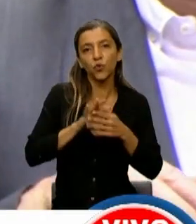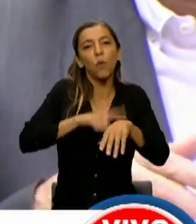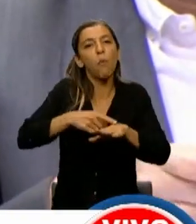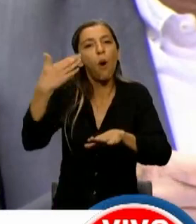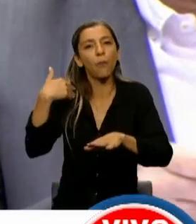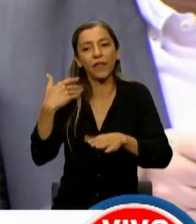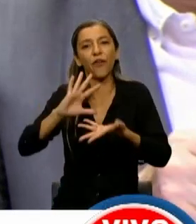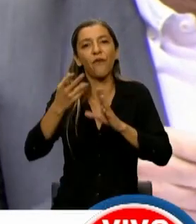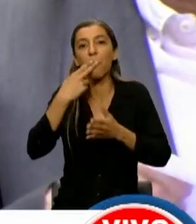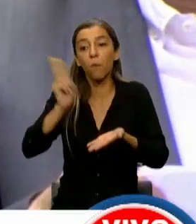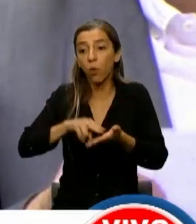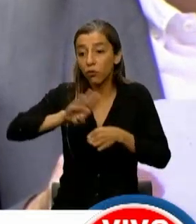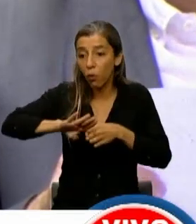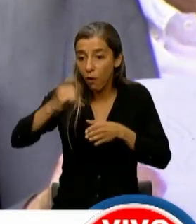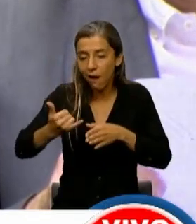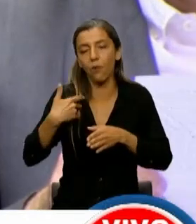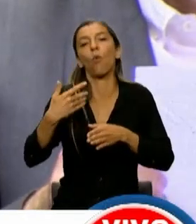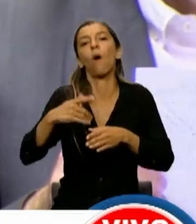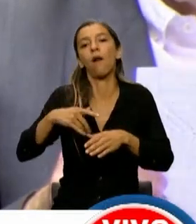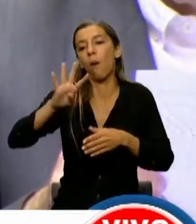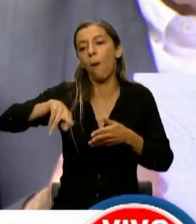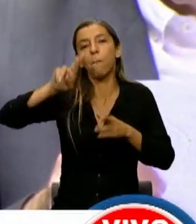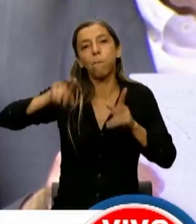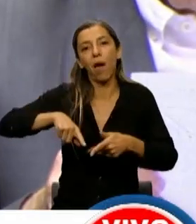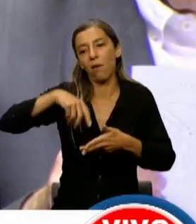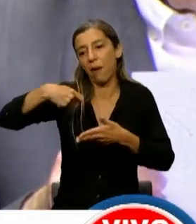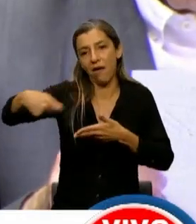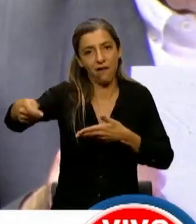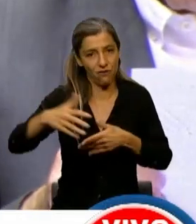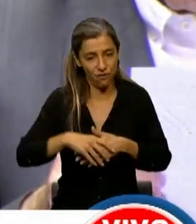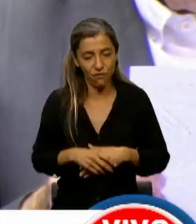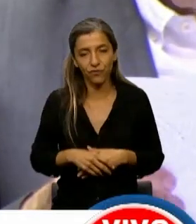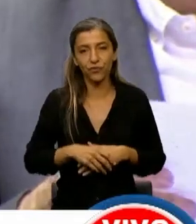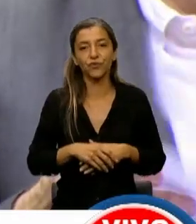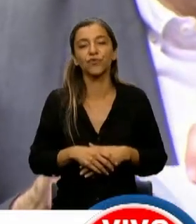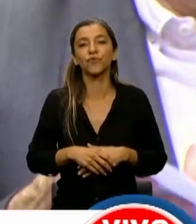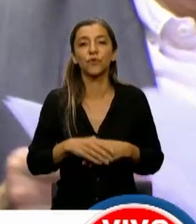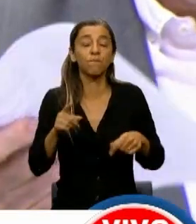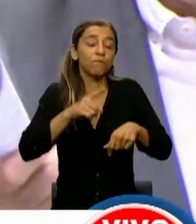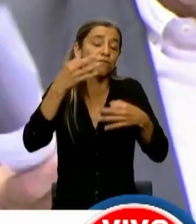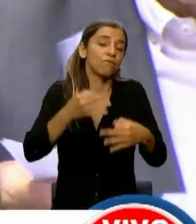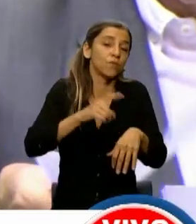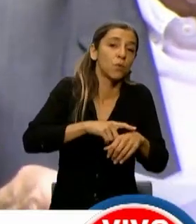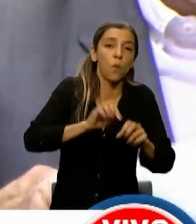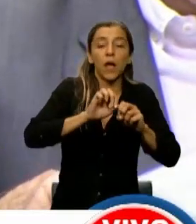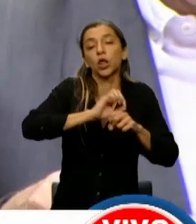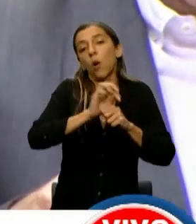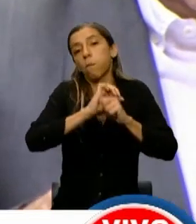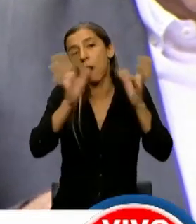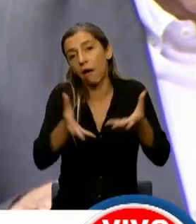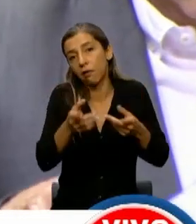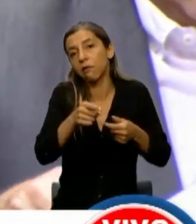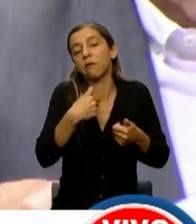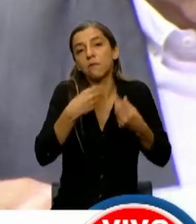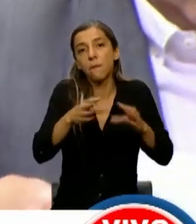moratoria de impuestos. A poco de andar nuestro gobierno, llegó la pandemia de carácter mundial con un